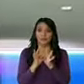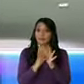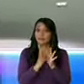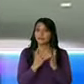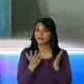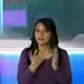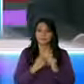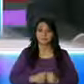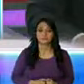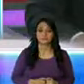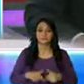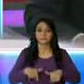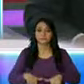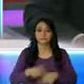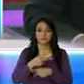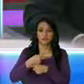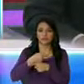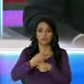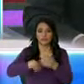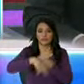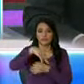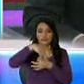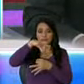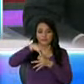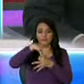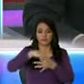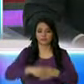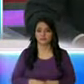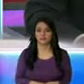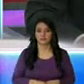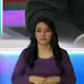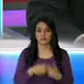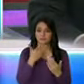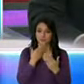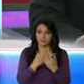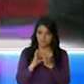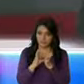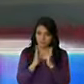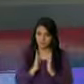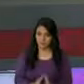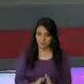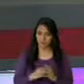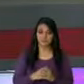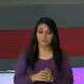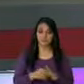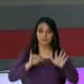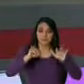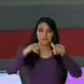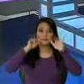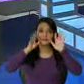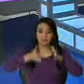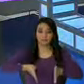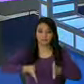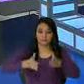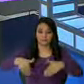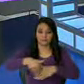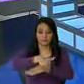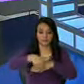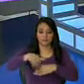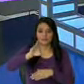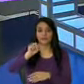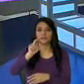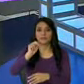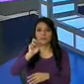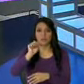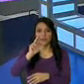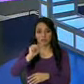tenemos desde los exteriores del Consejo Nacional Electoral. Gracias, Priscila, desde la 6 de diciembre de Mediano, Consejo Nacional